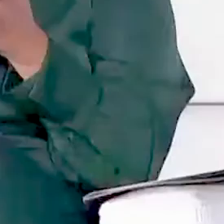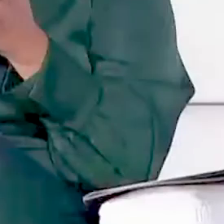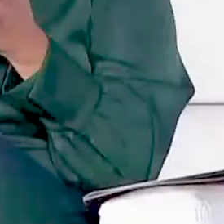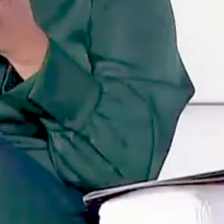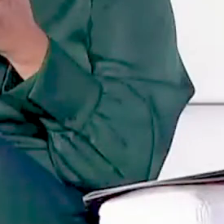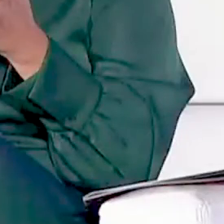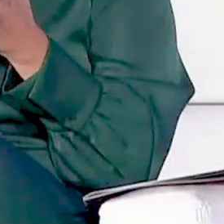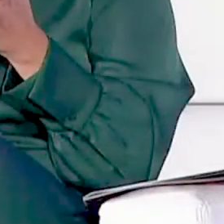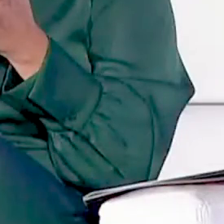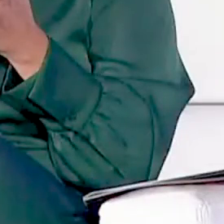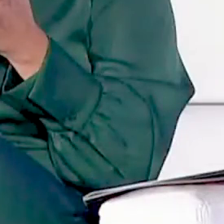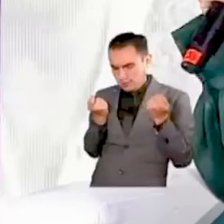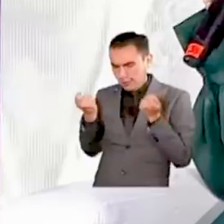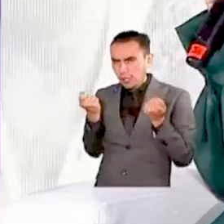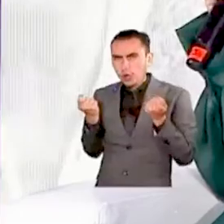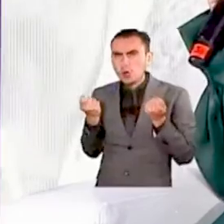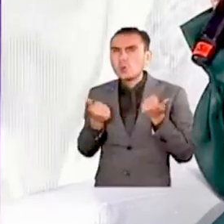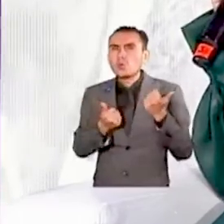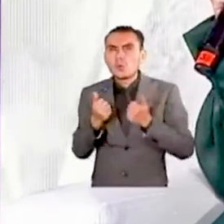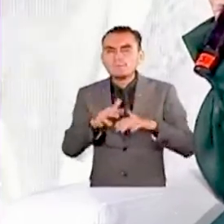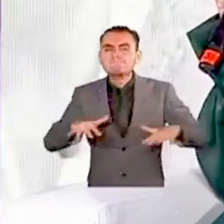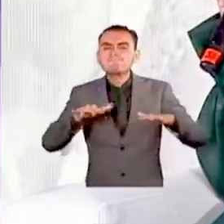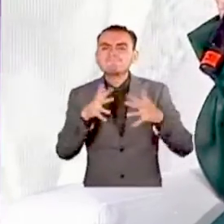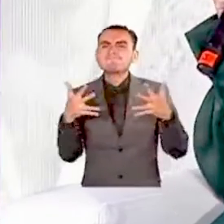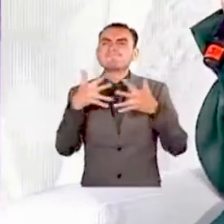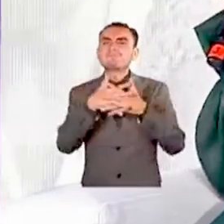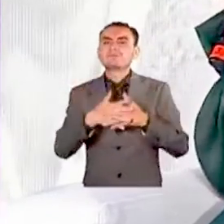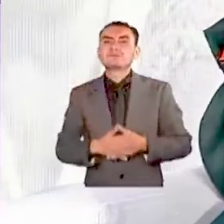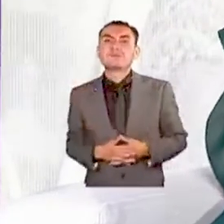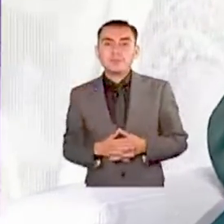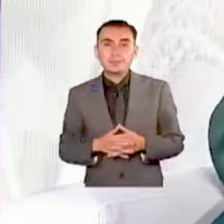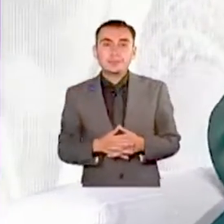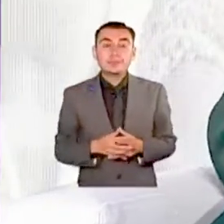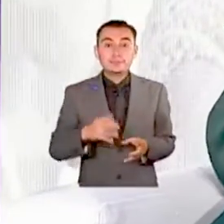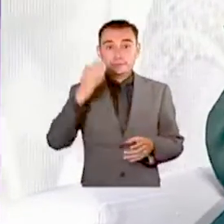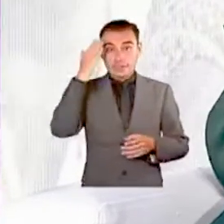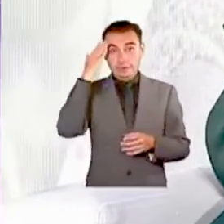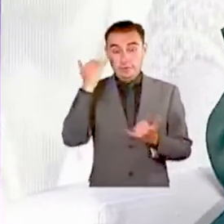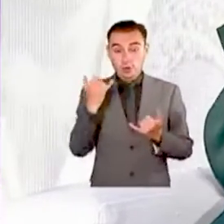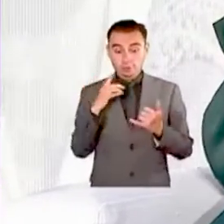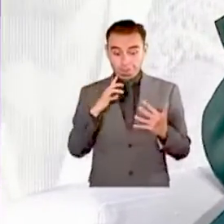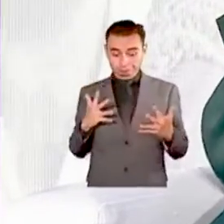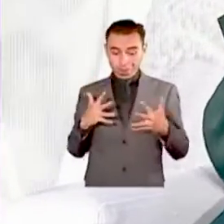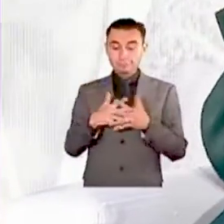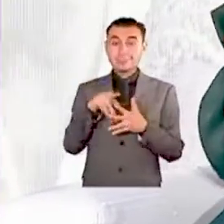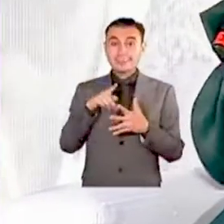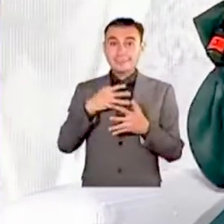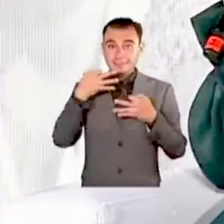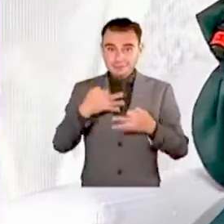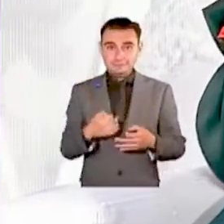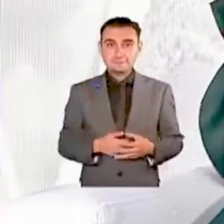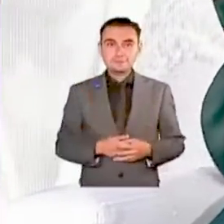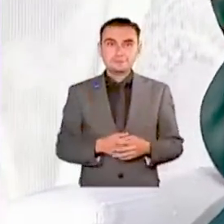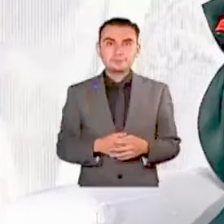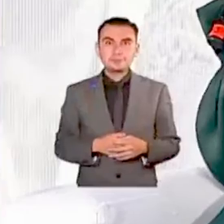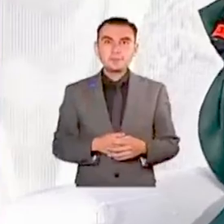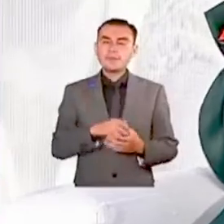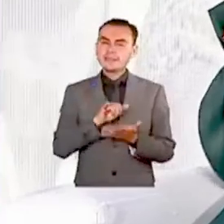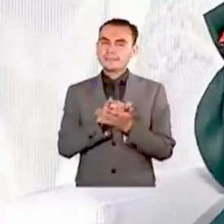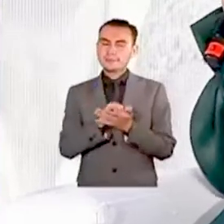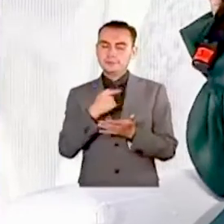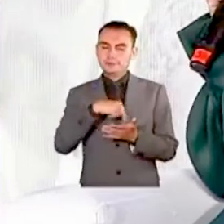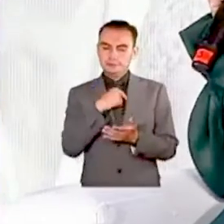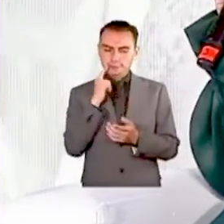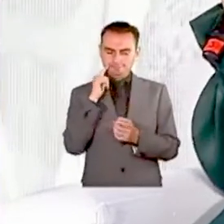buena gobernanza de implementación? La implementación es el verdadero reto. En ese sentido, siempre nos